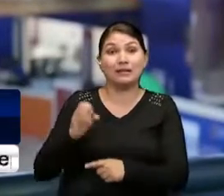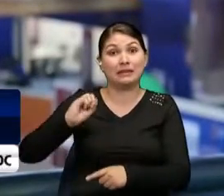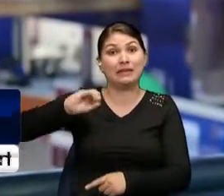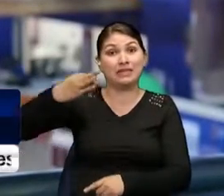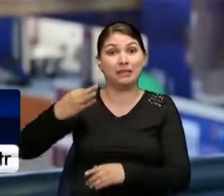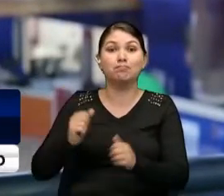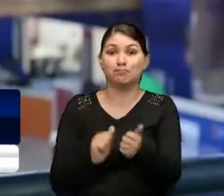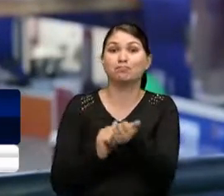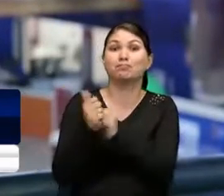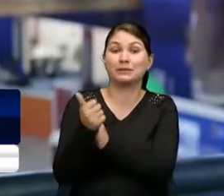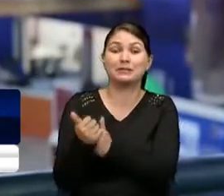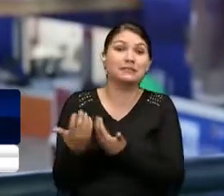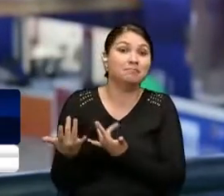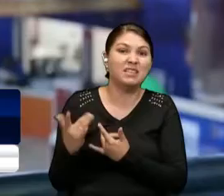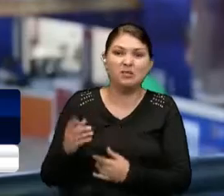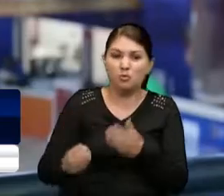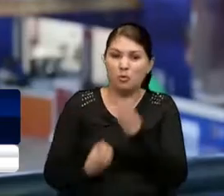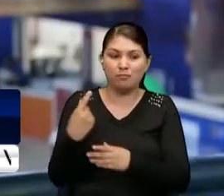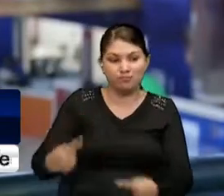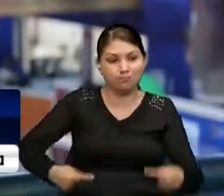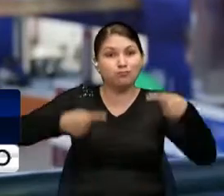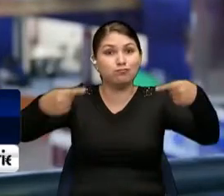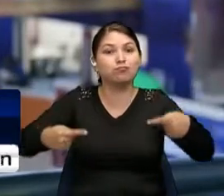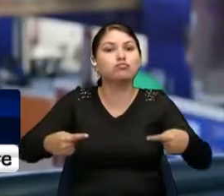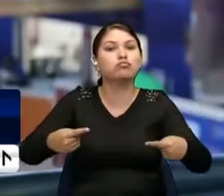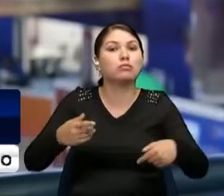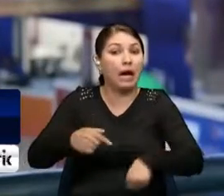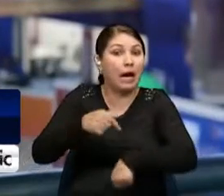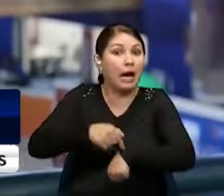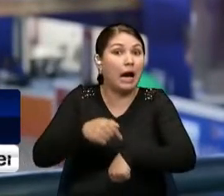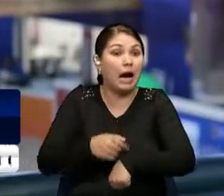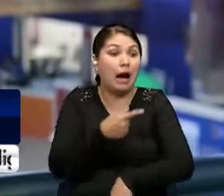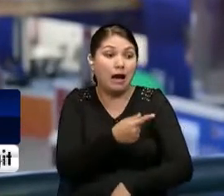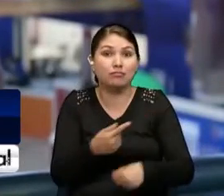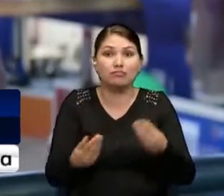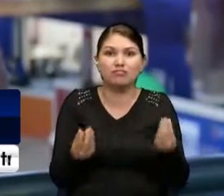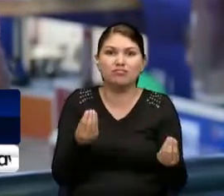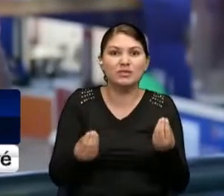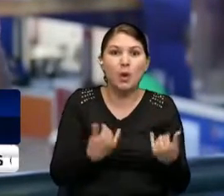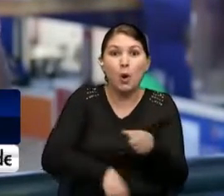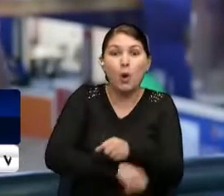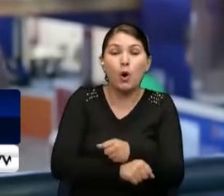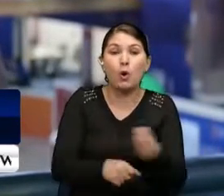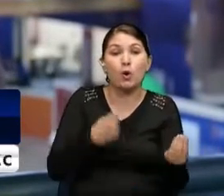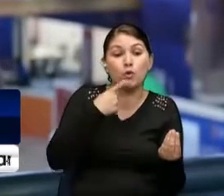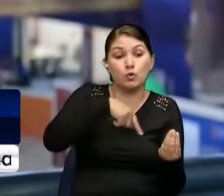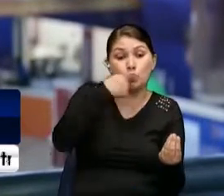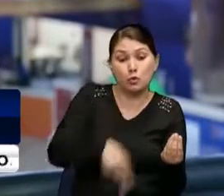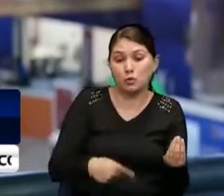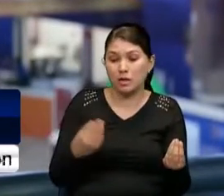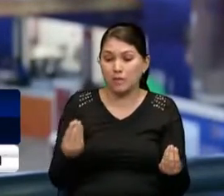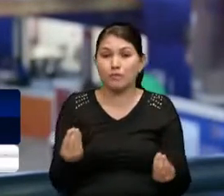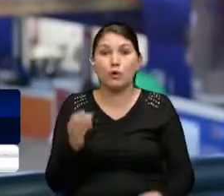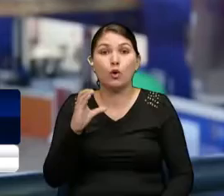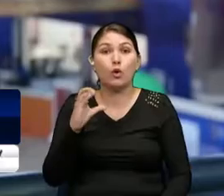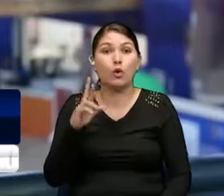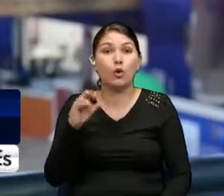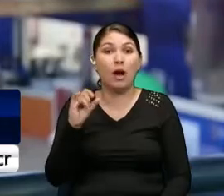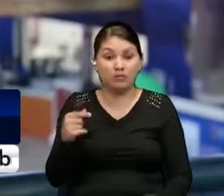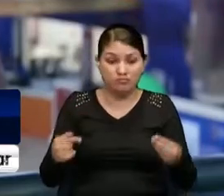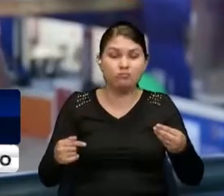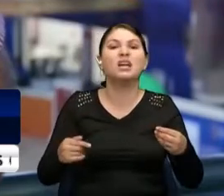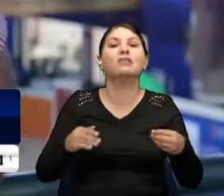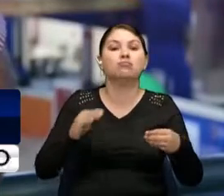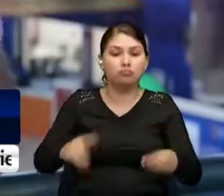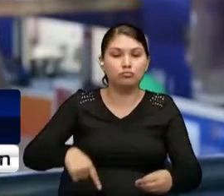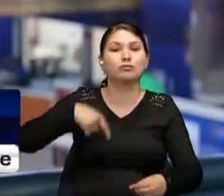clasificado la semifinal y ahora espera al rival del partido que se juega a esta hora entre las elecciones de rusia y de croacia y ahí saldrá el rival